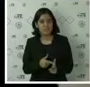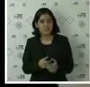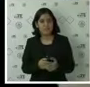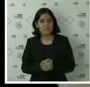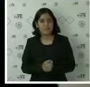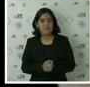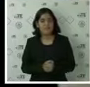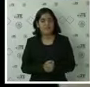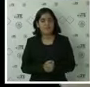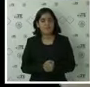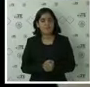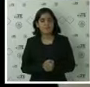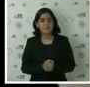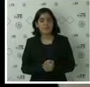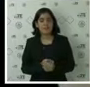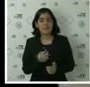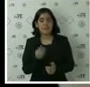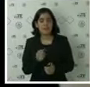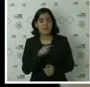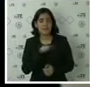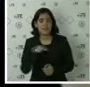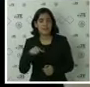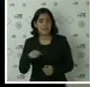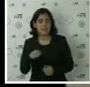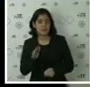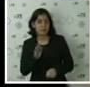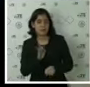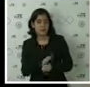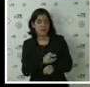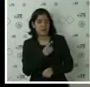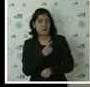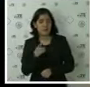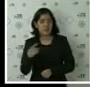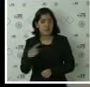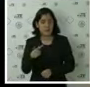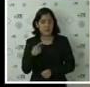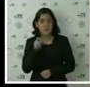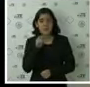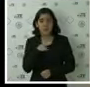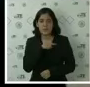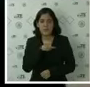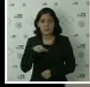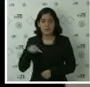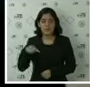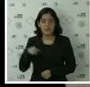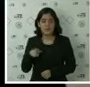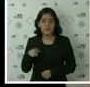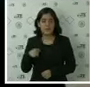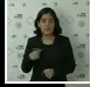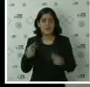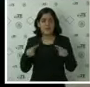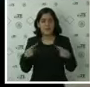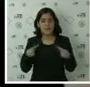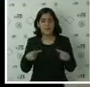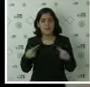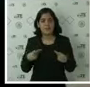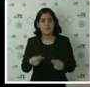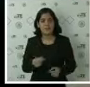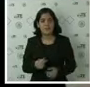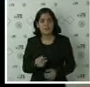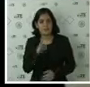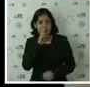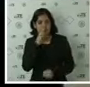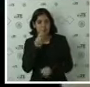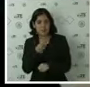políticos electorales como el voto corresponde a nosotros, como ciudadanos también, exigirlos, tomar parte de la vida pública y no